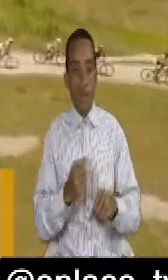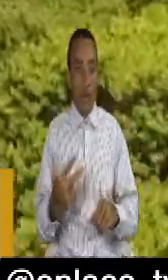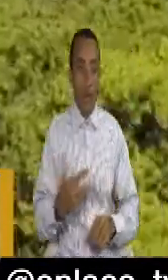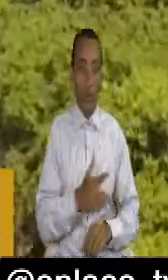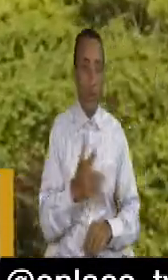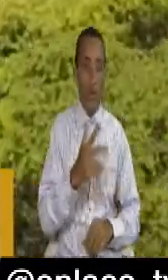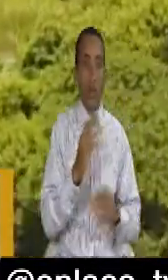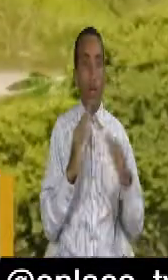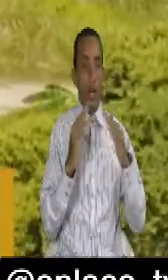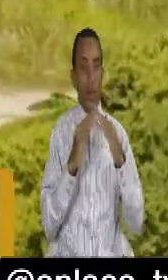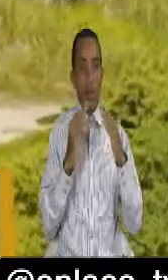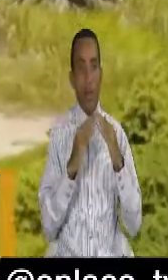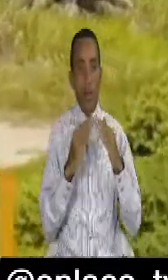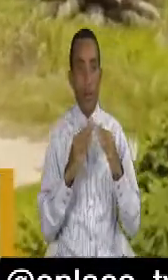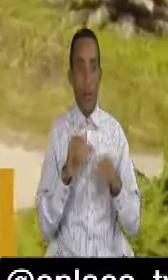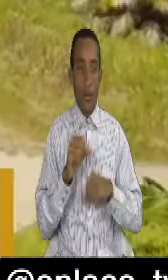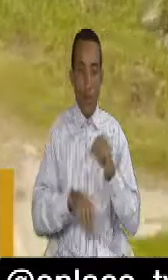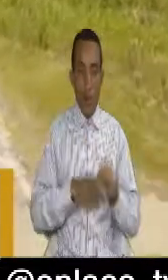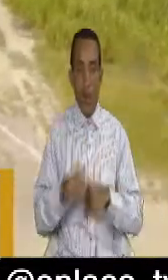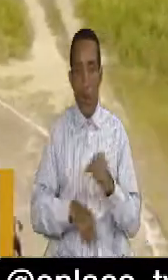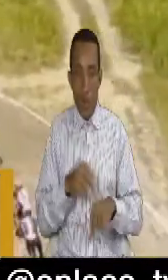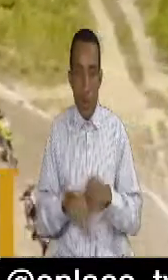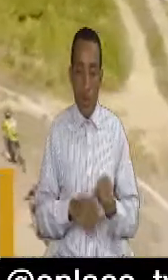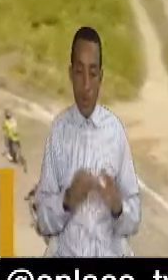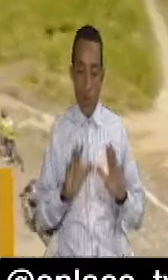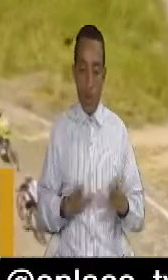casa haciendo bicicleta estática.